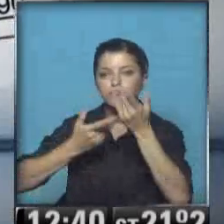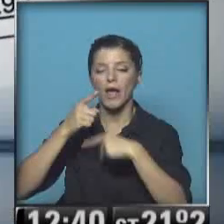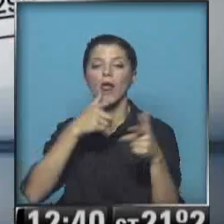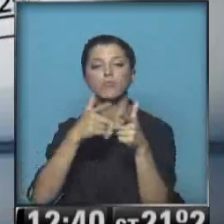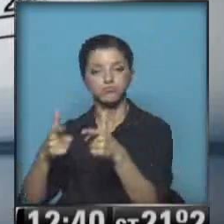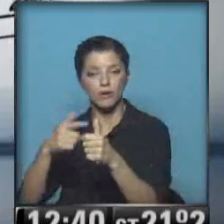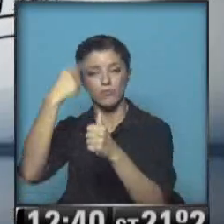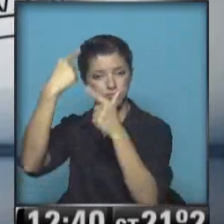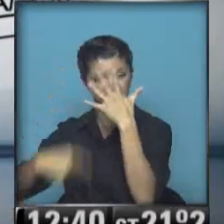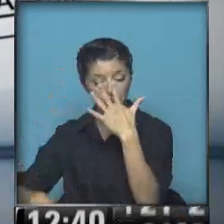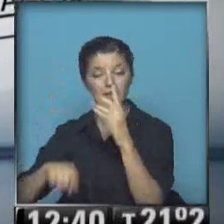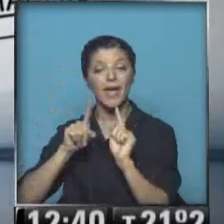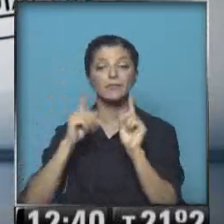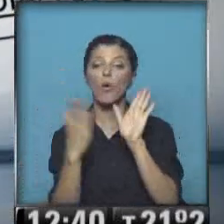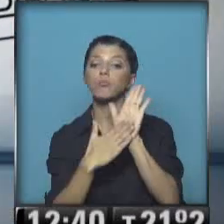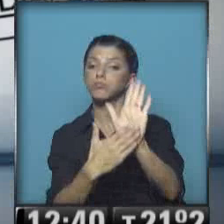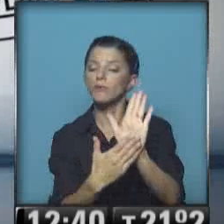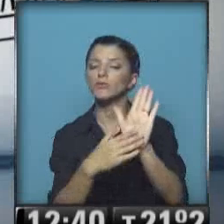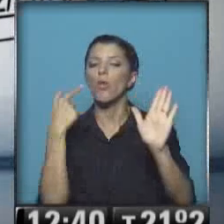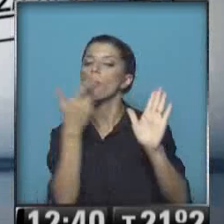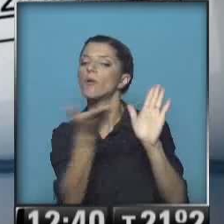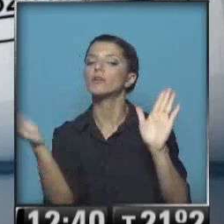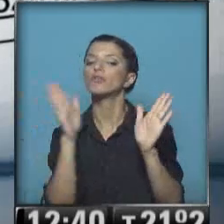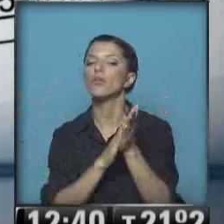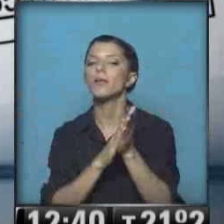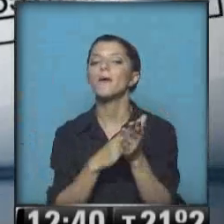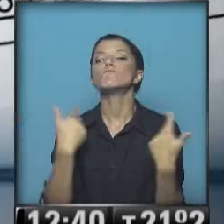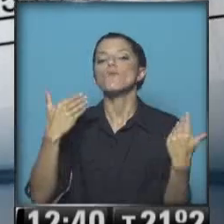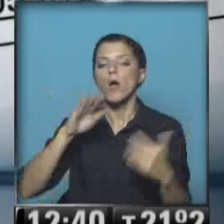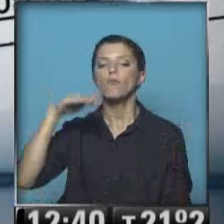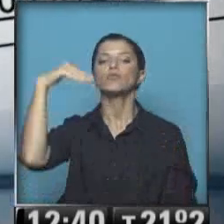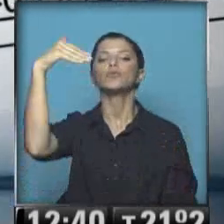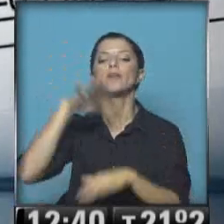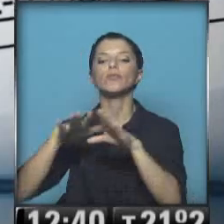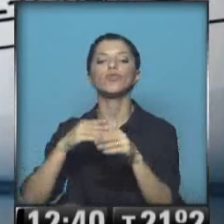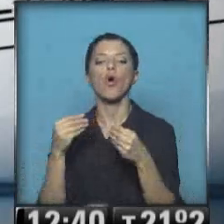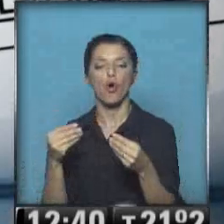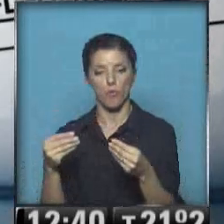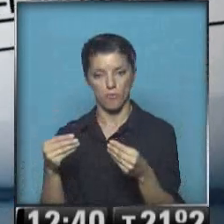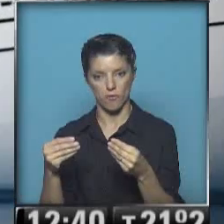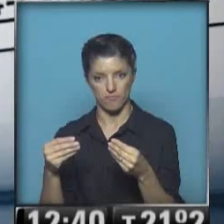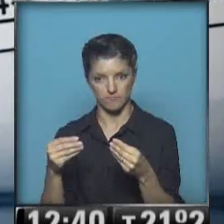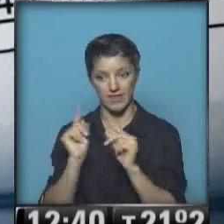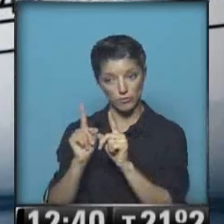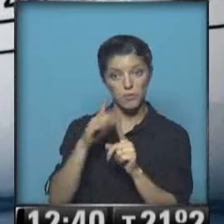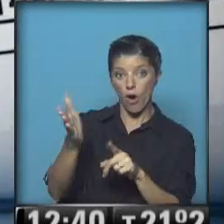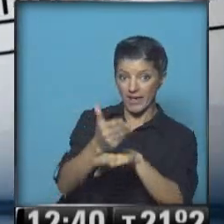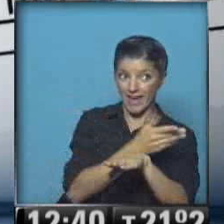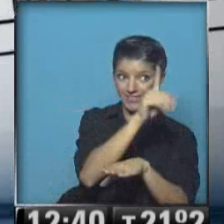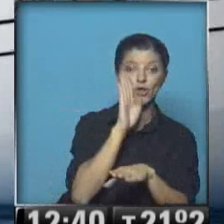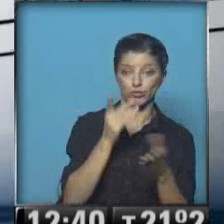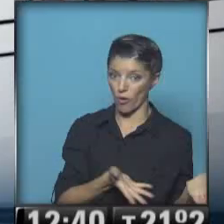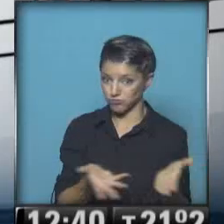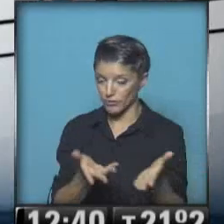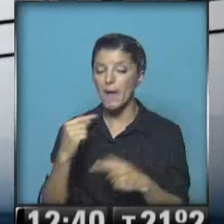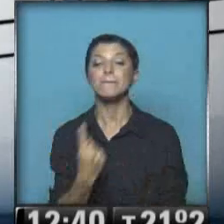documento se extiende sobre lo que se denomina las hipótesis futuras de las crisis la primera es que el régimen